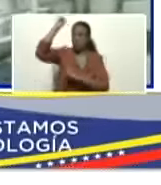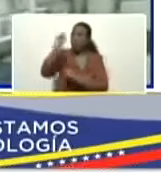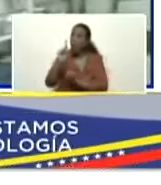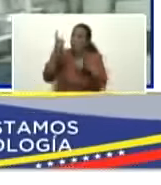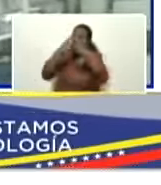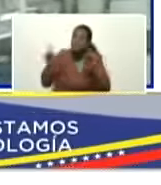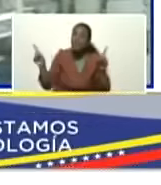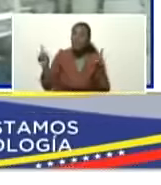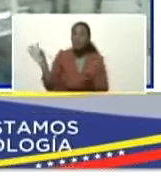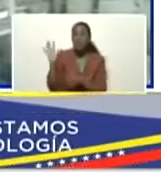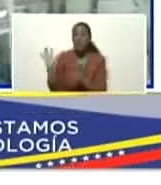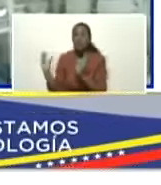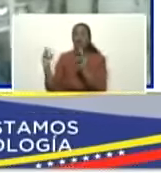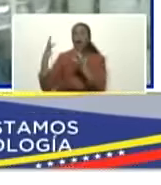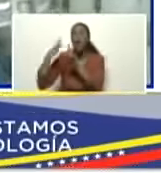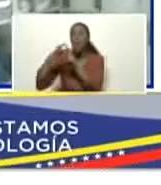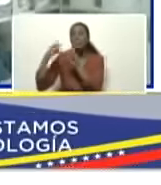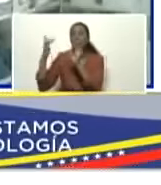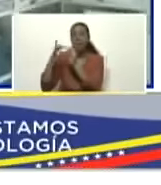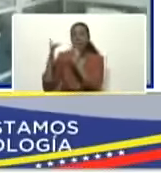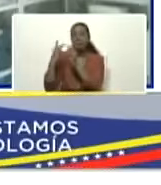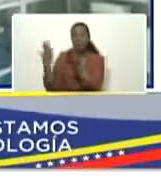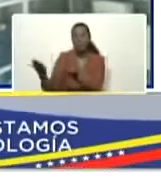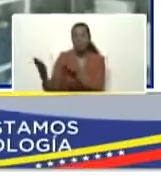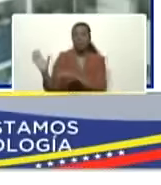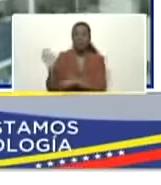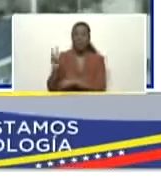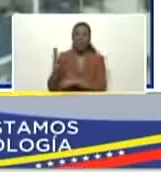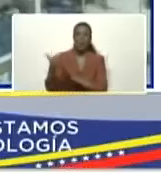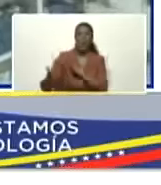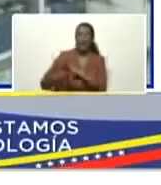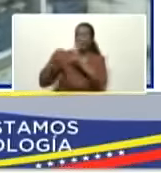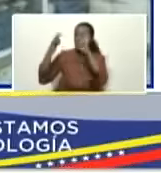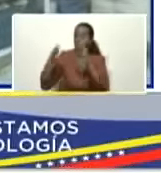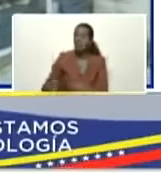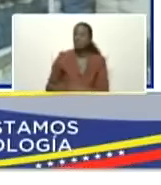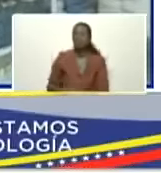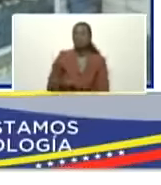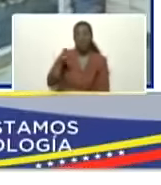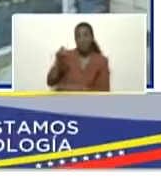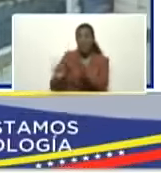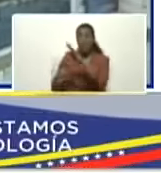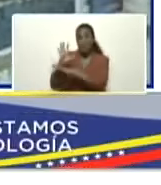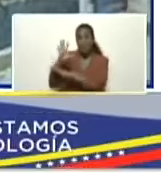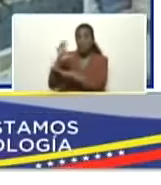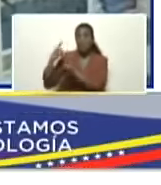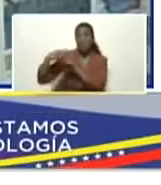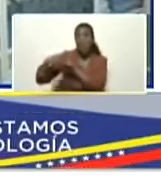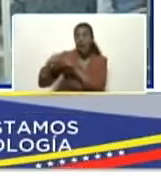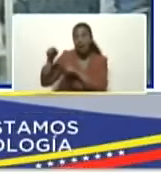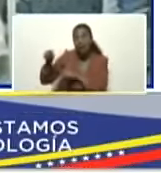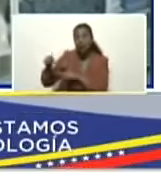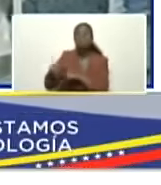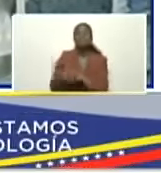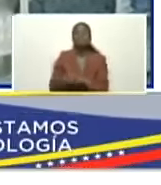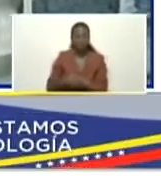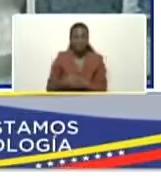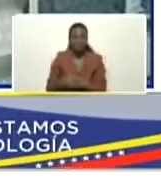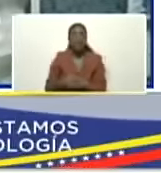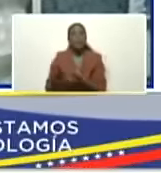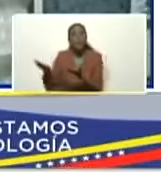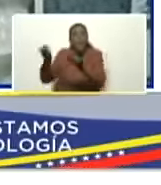nuevo y Venezuela está conectada al mundo nuevo de la alta tecnología. Por eso podemos traer todo